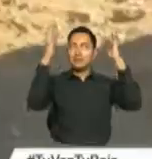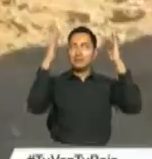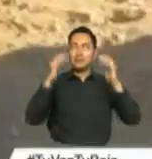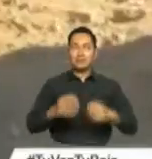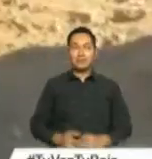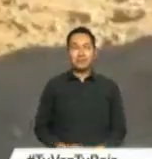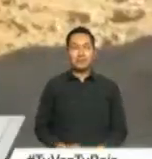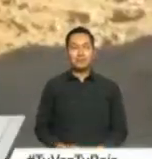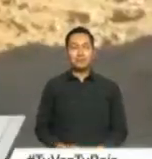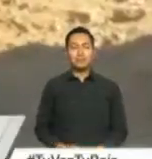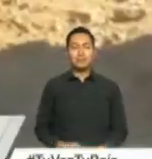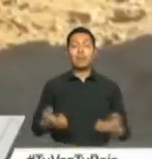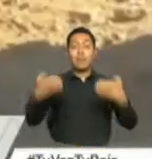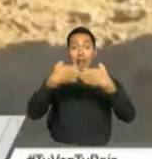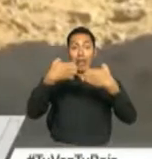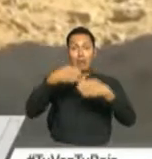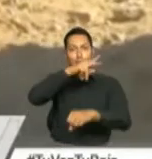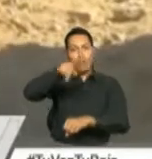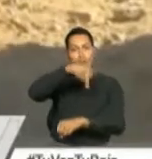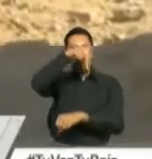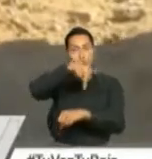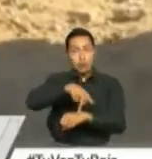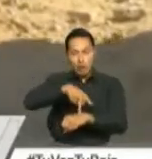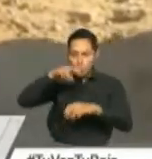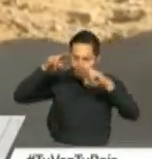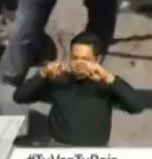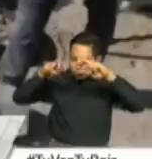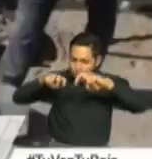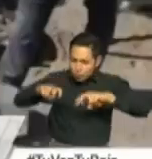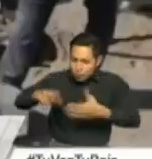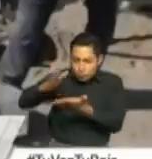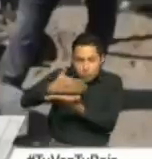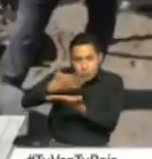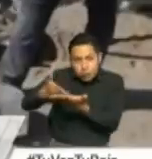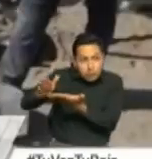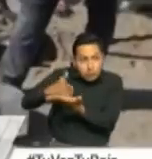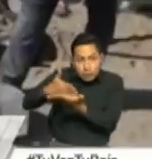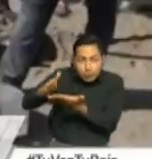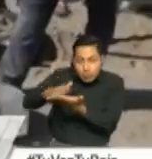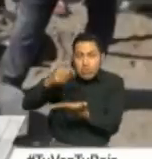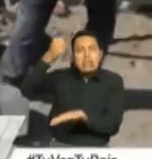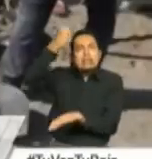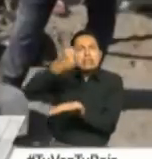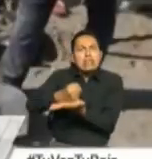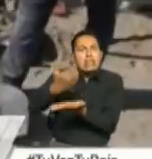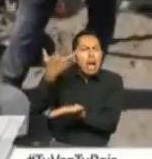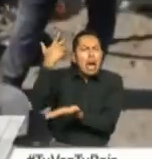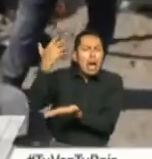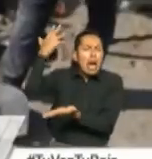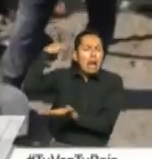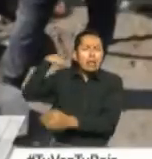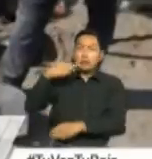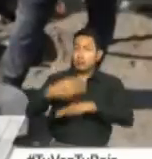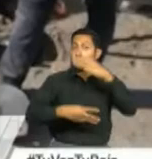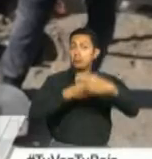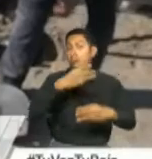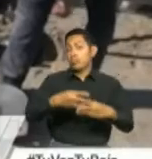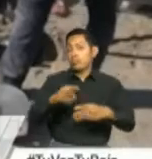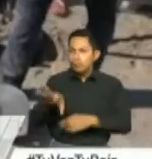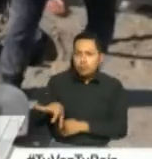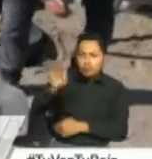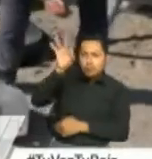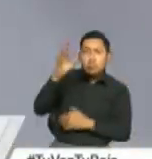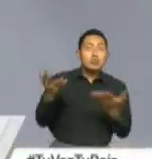Un equipo de arqueólogos ha desenterrado los que podrían ser los sellos más antiguos del mundo. El descubrimiento ha tenido lugar en la antigua